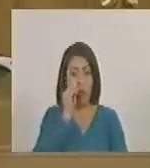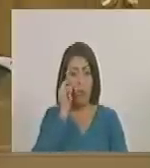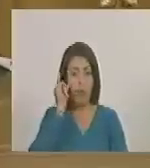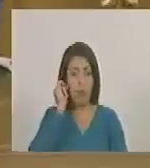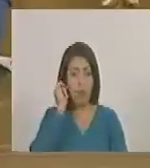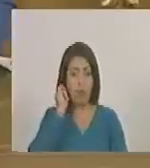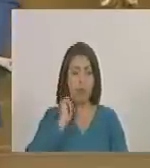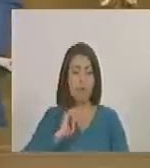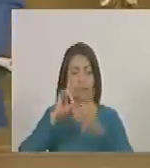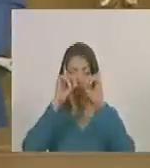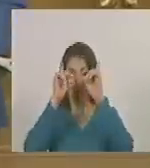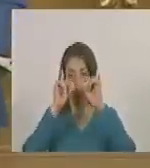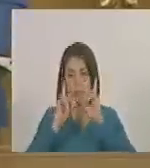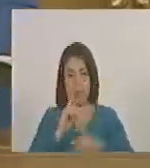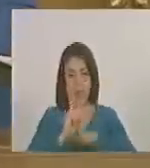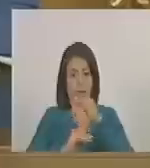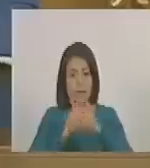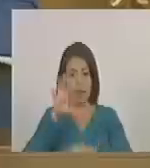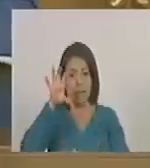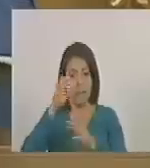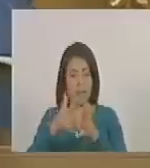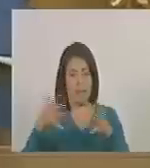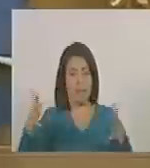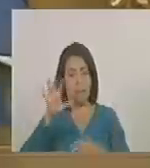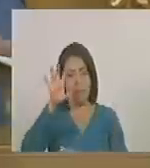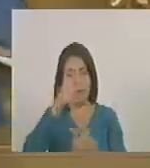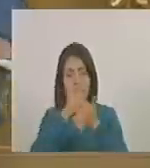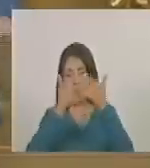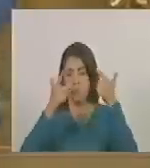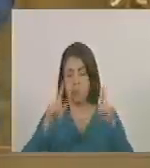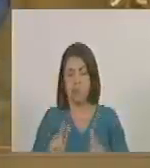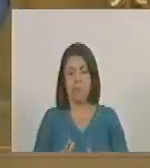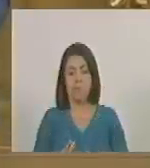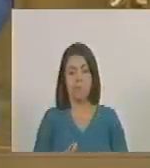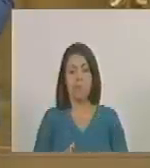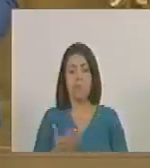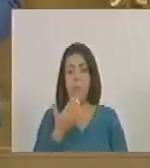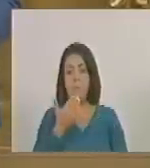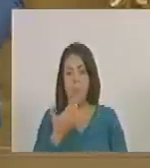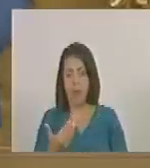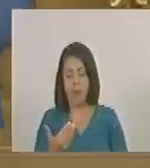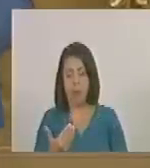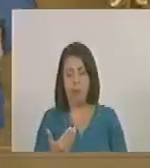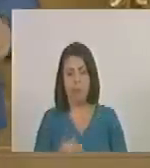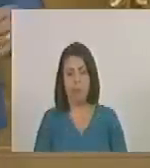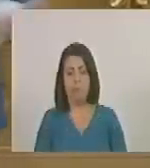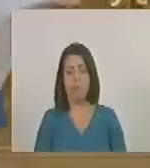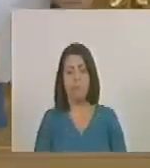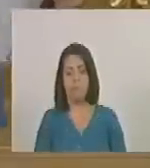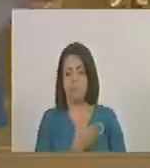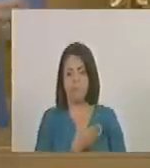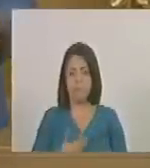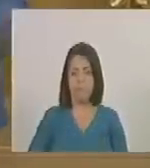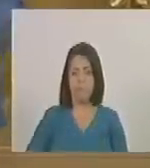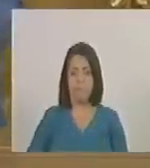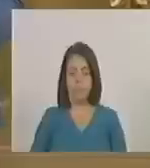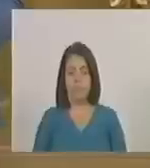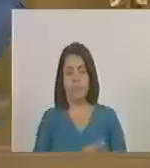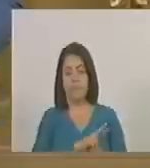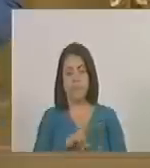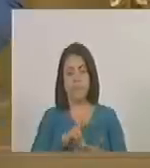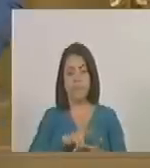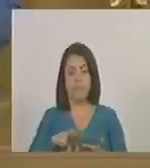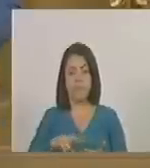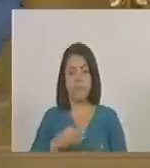mujeres decididos a ser patria grande, a ser patria libre. Pido permiso, querido presidente, para